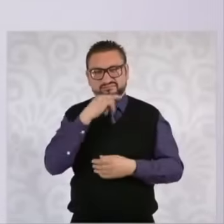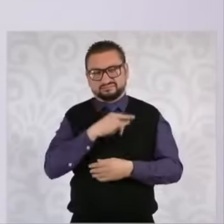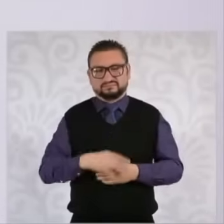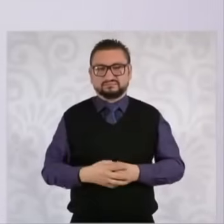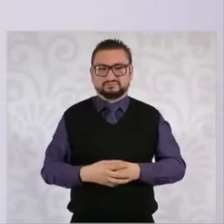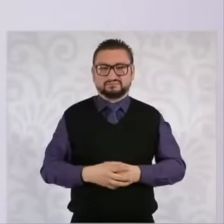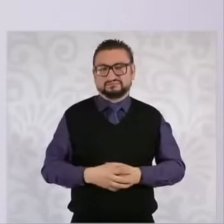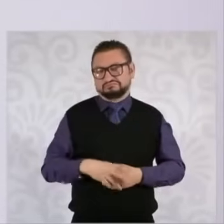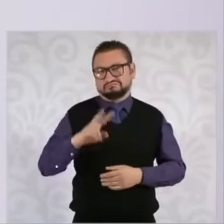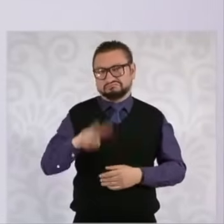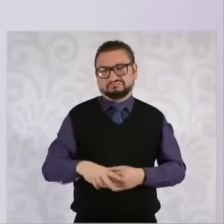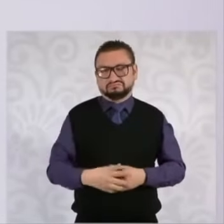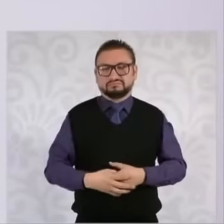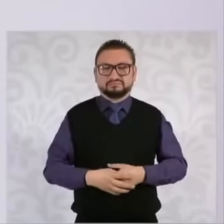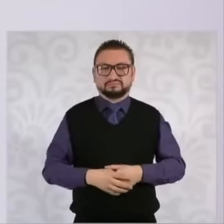La verdad.